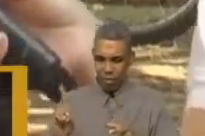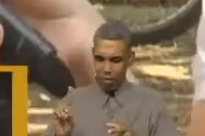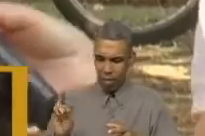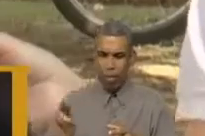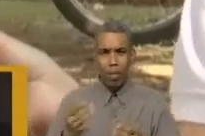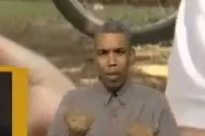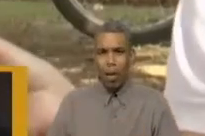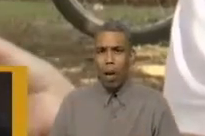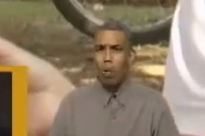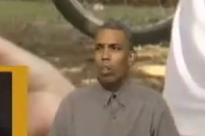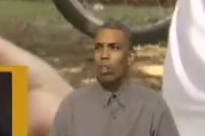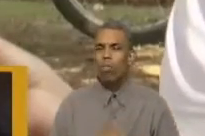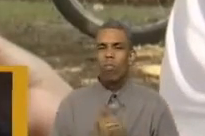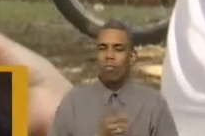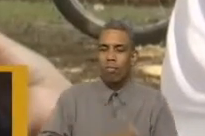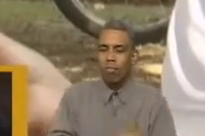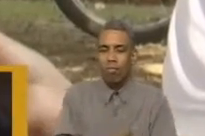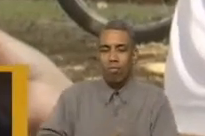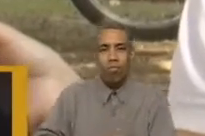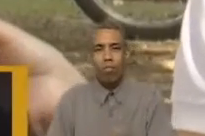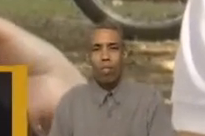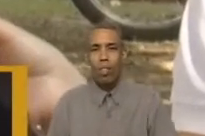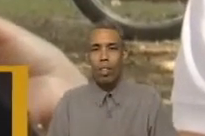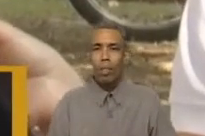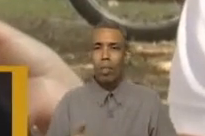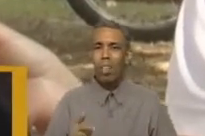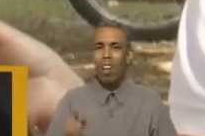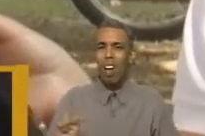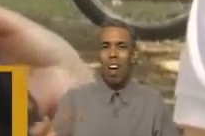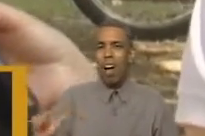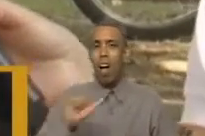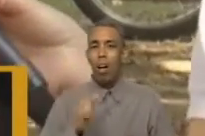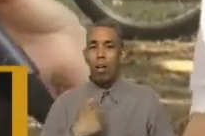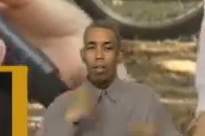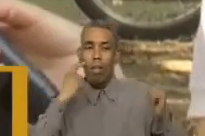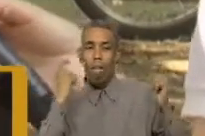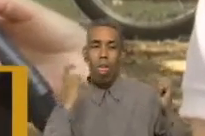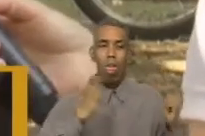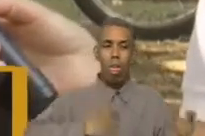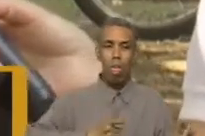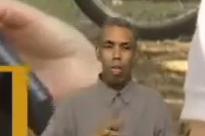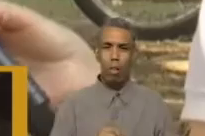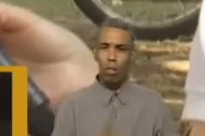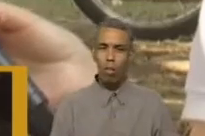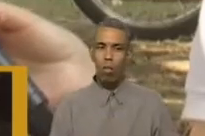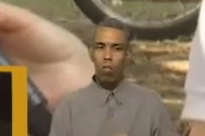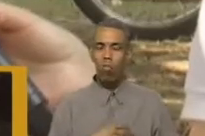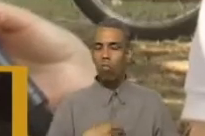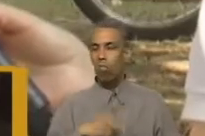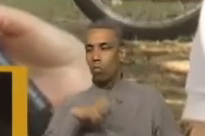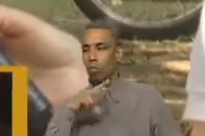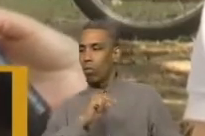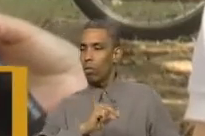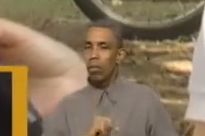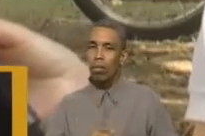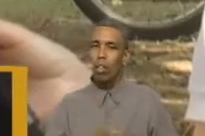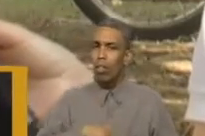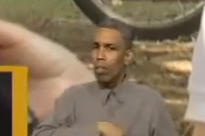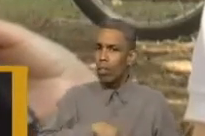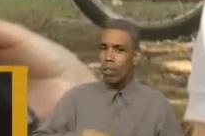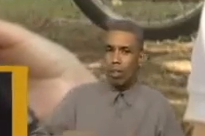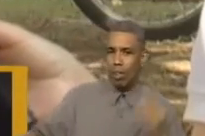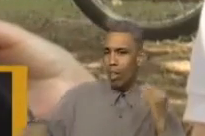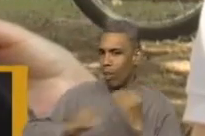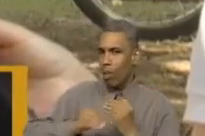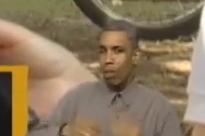día. La mujer no se quiere enamorar, nosotros los hombres tampoco. Y pues en estos días estamos promocionándola y esperamos que a la gente le guste. Nos